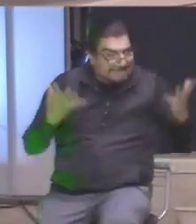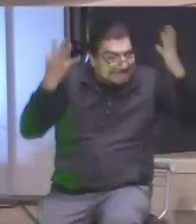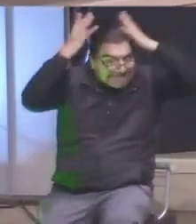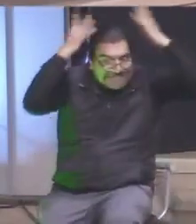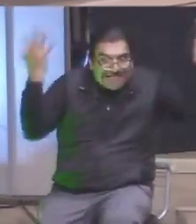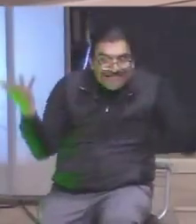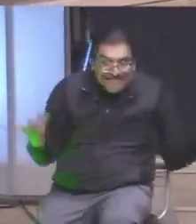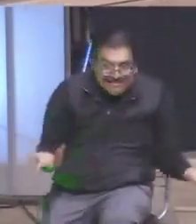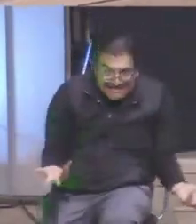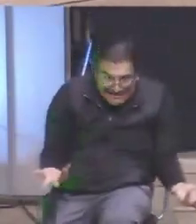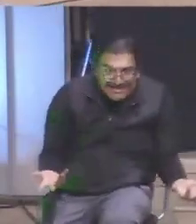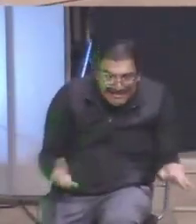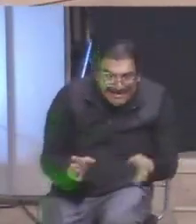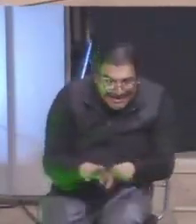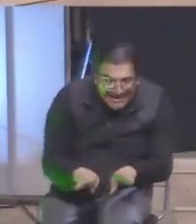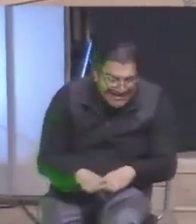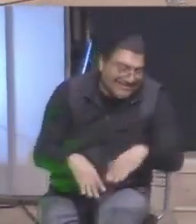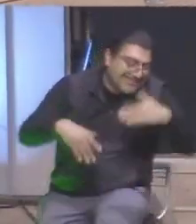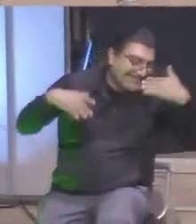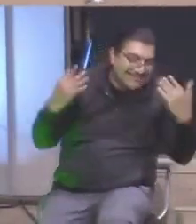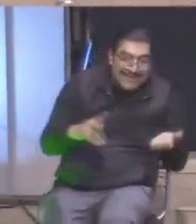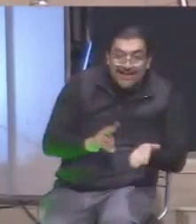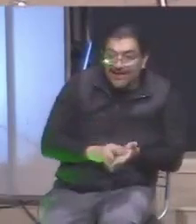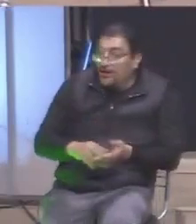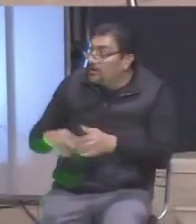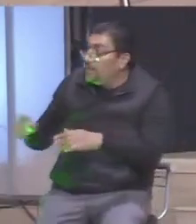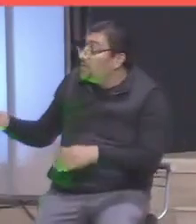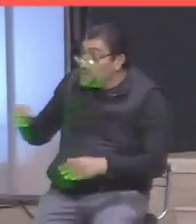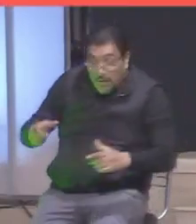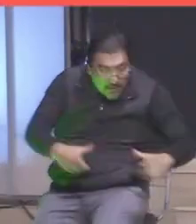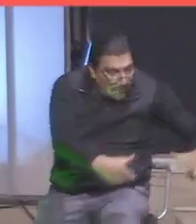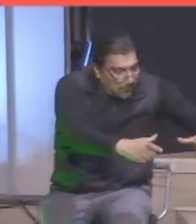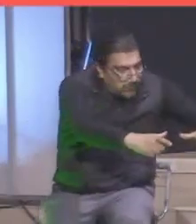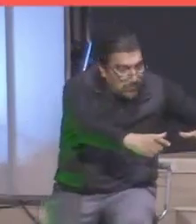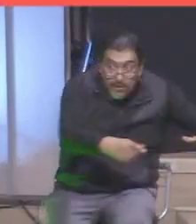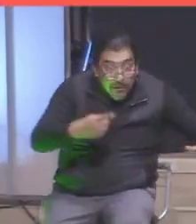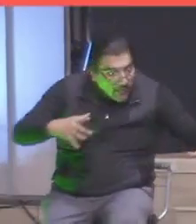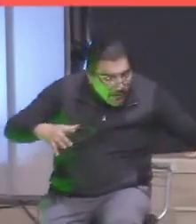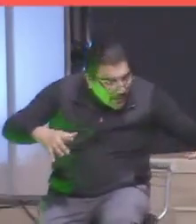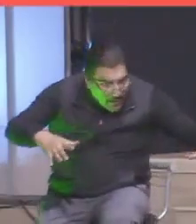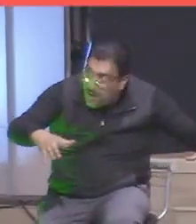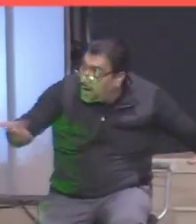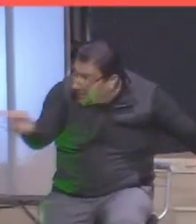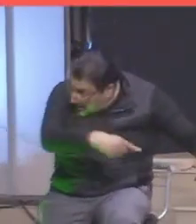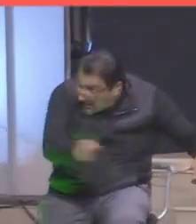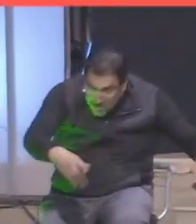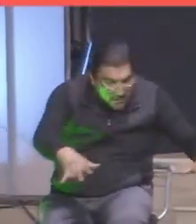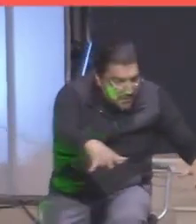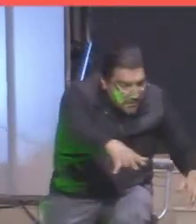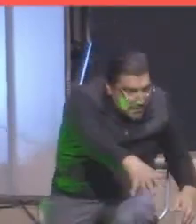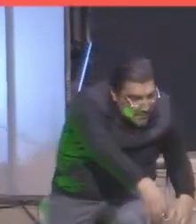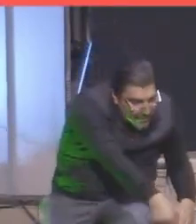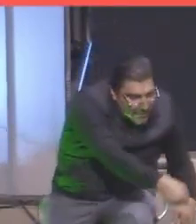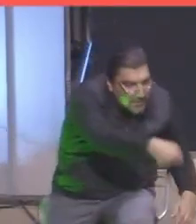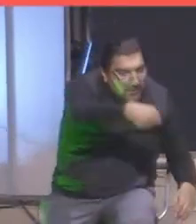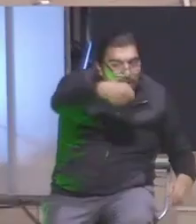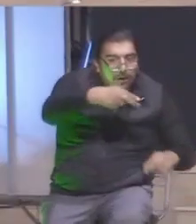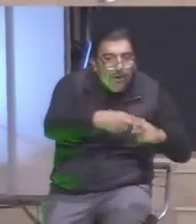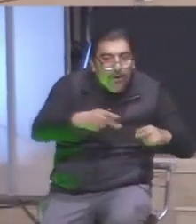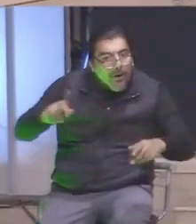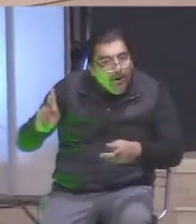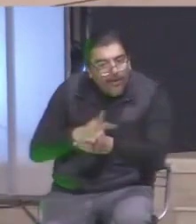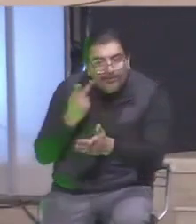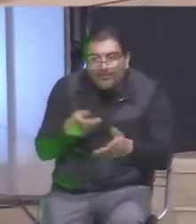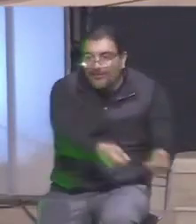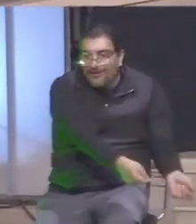verso 7 y dijo tómalo y él extendió la mano y lo tomó cuatro puntos